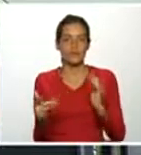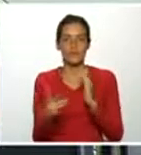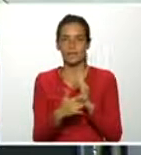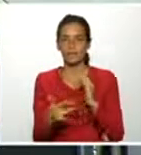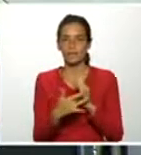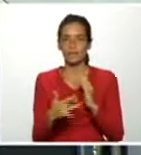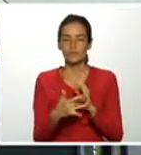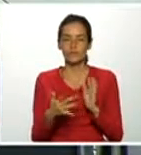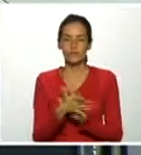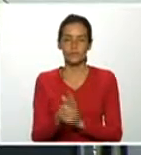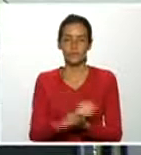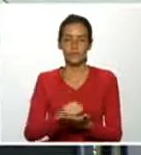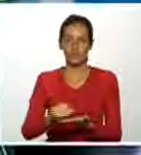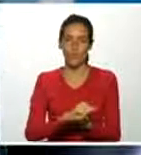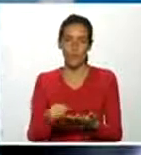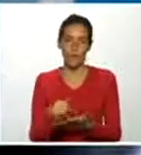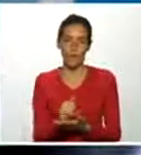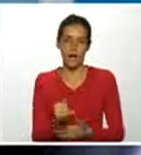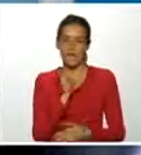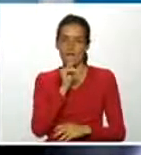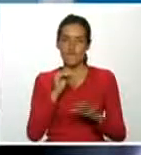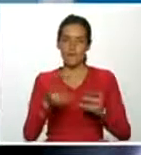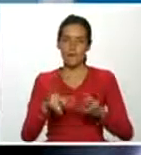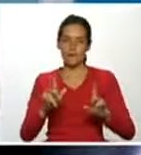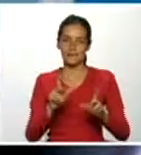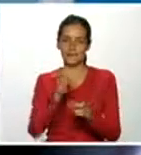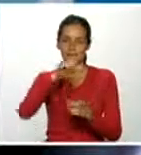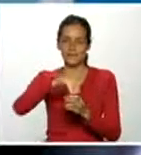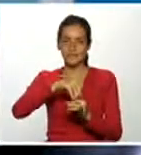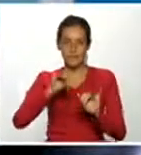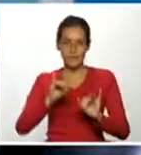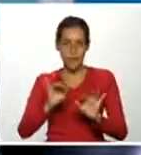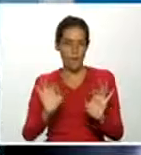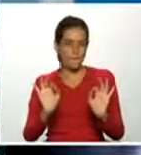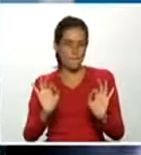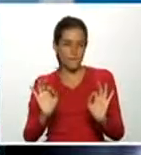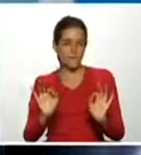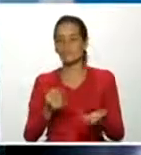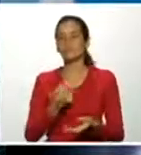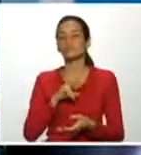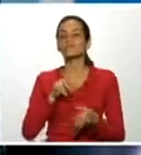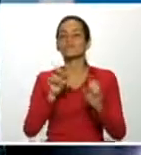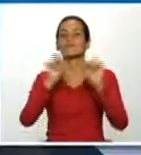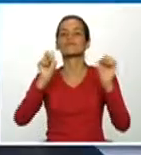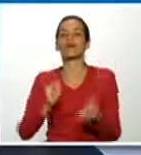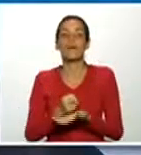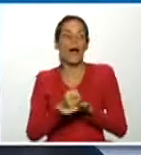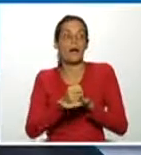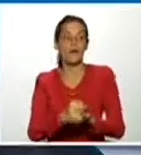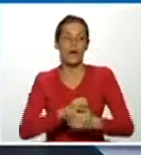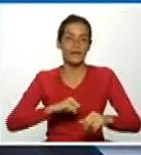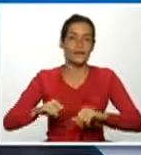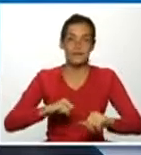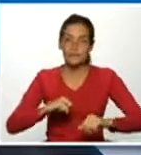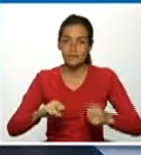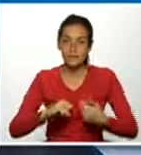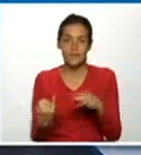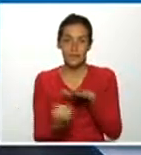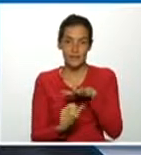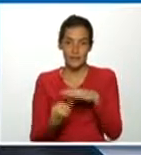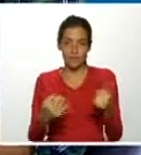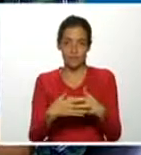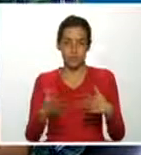en materia de software, de programas informáticos, dentro de eso, muy concretamente en los sistemas que ayudan a la gestión de las